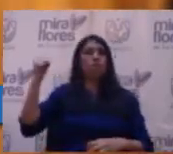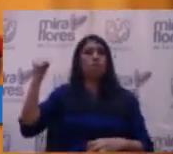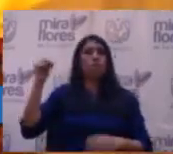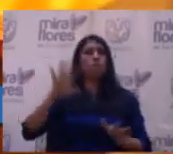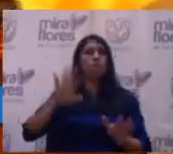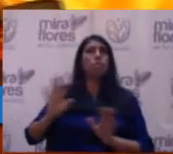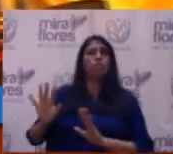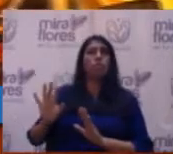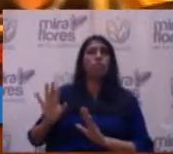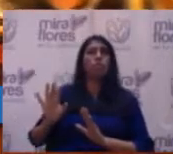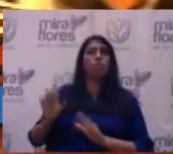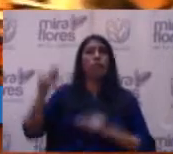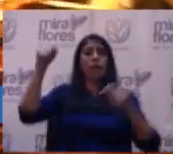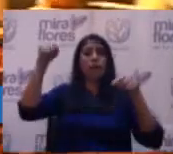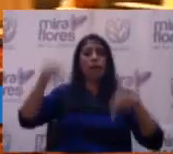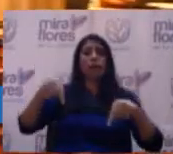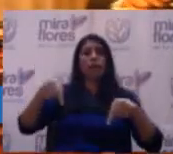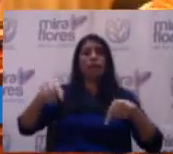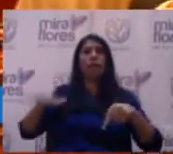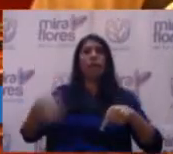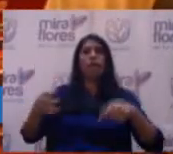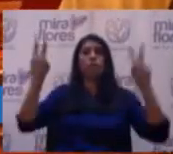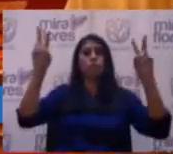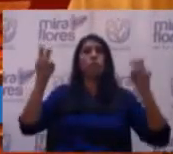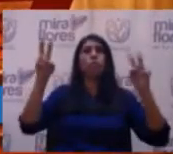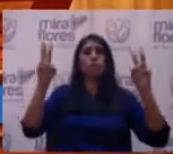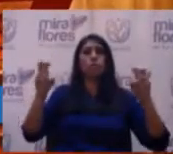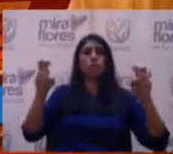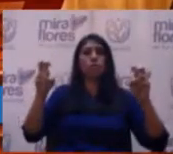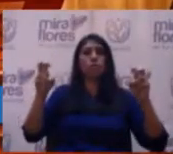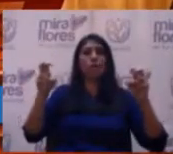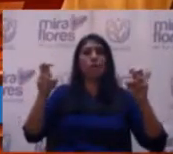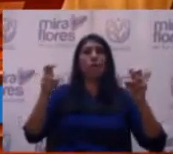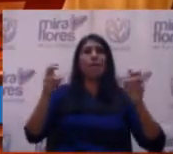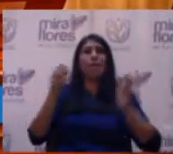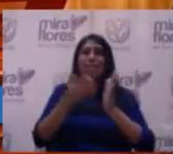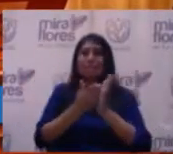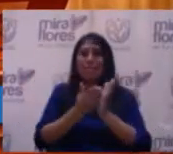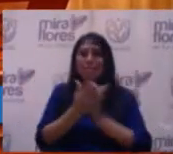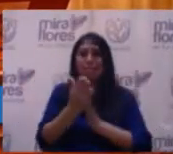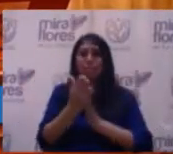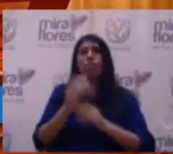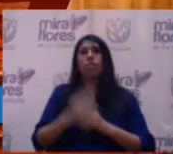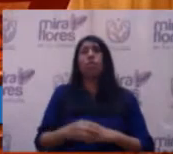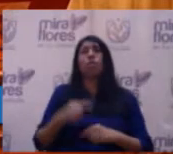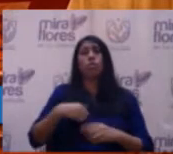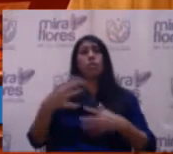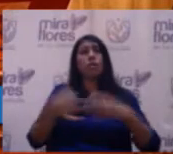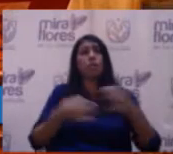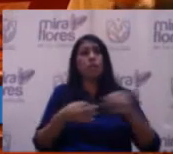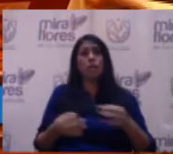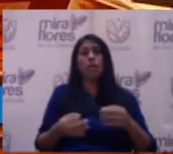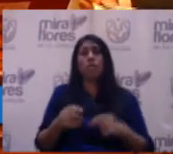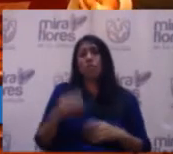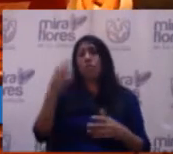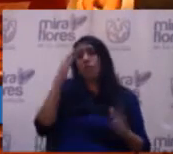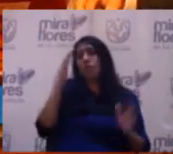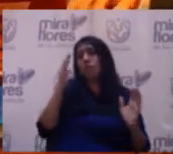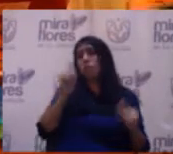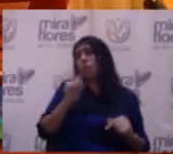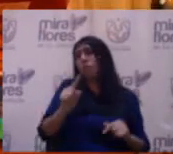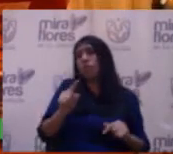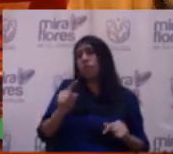lado. Aquí hay un tema absolutamente riguroso, y le voy a explicar porque parece que usted no tiene conocimiento de